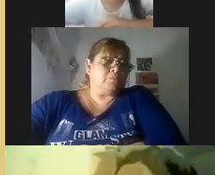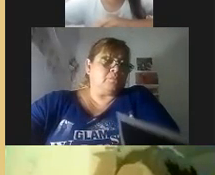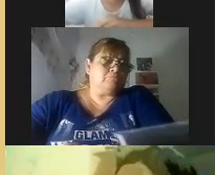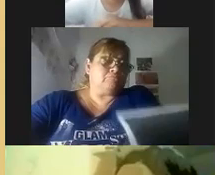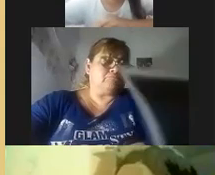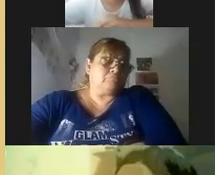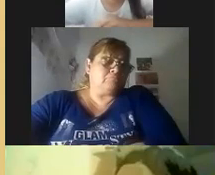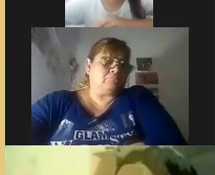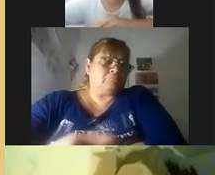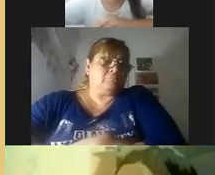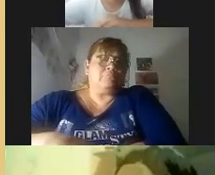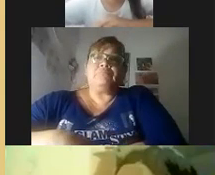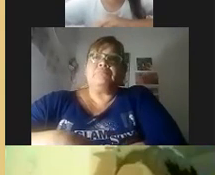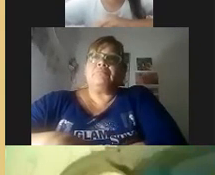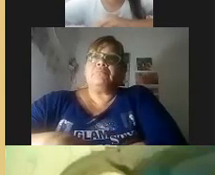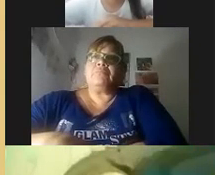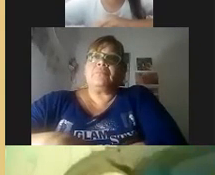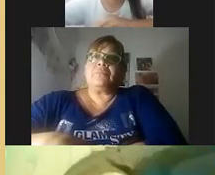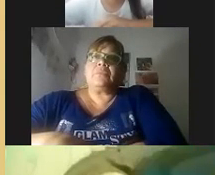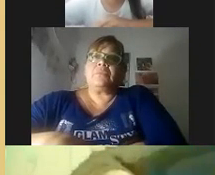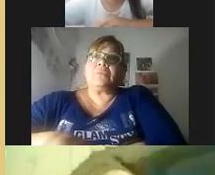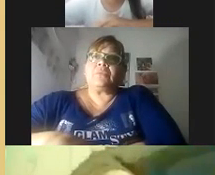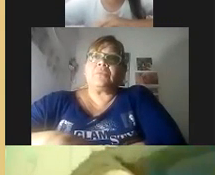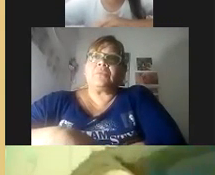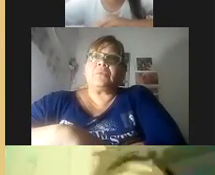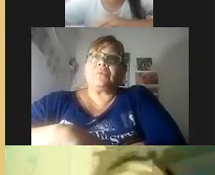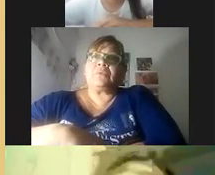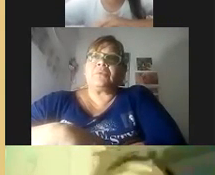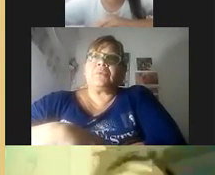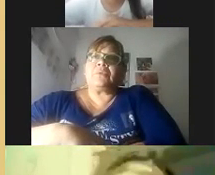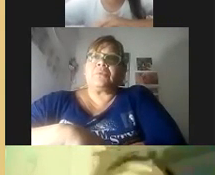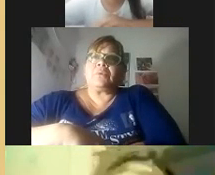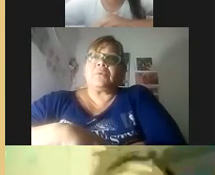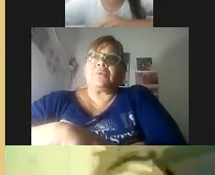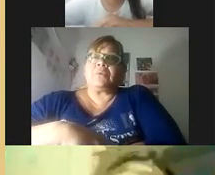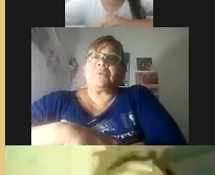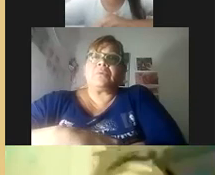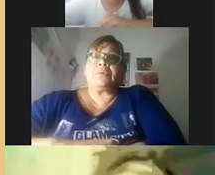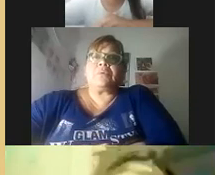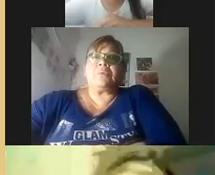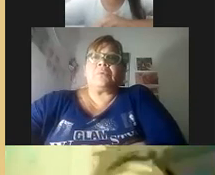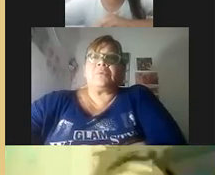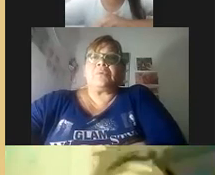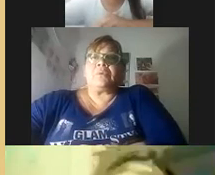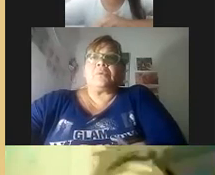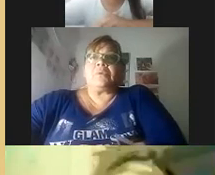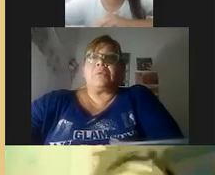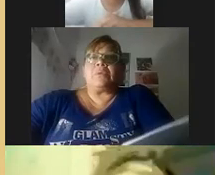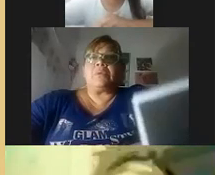¿El hueso está formado nada más que por tejido óseo? ¿Únicamente tejido óseo vamos a encontrar dentro de los